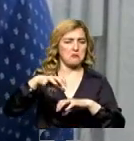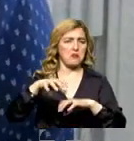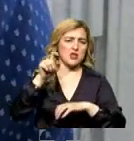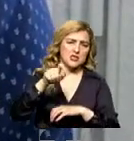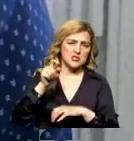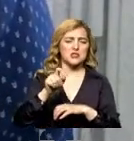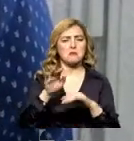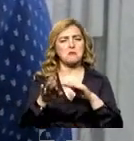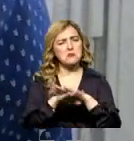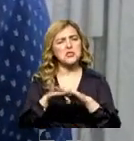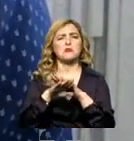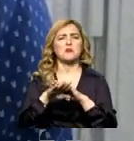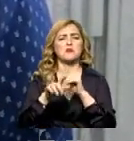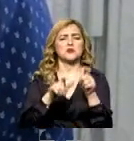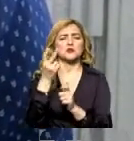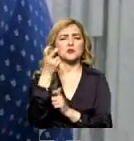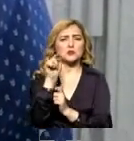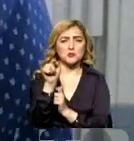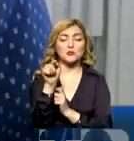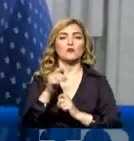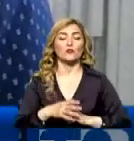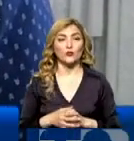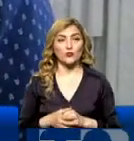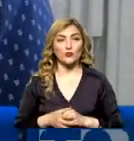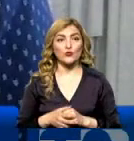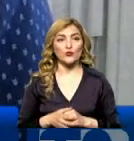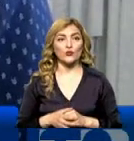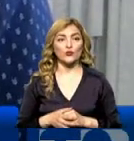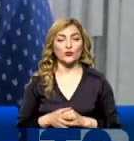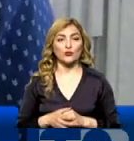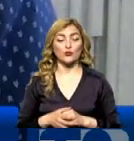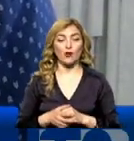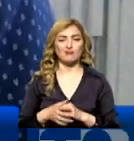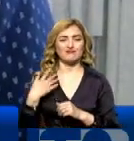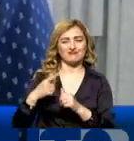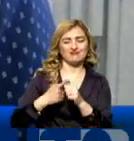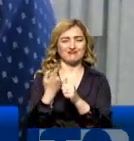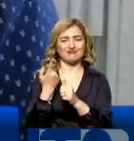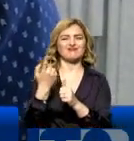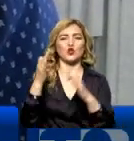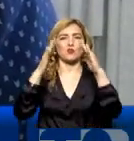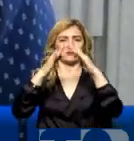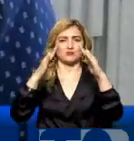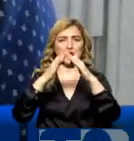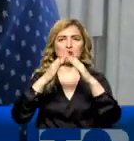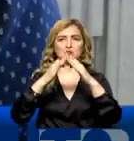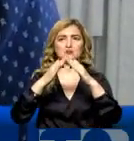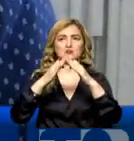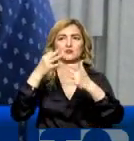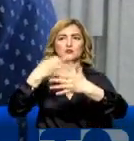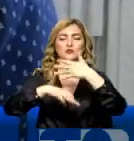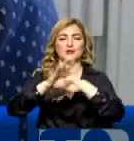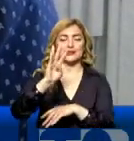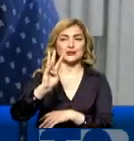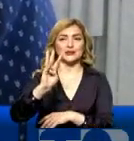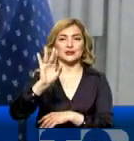población de mínimo 12.000 personas en la que sería la cabecera cantonal, en este caso Tumbaco, que cumple con